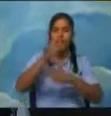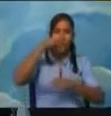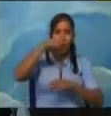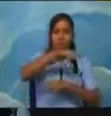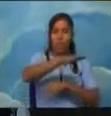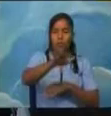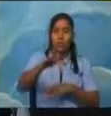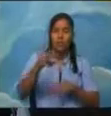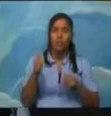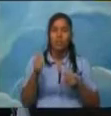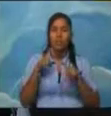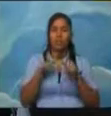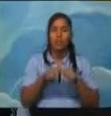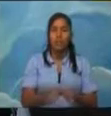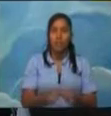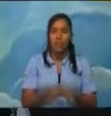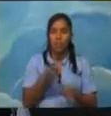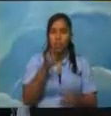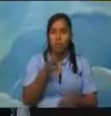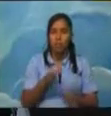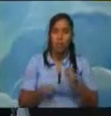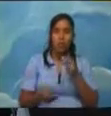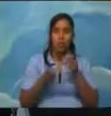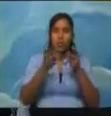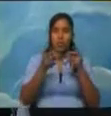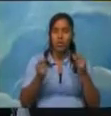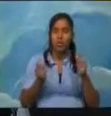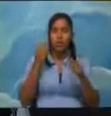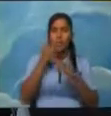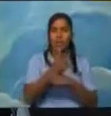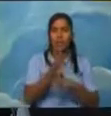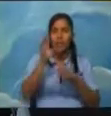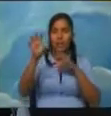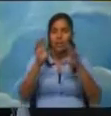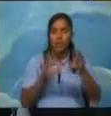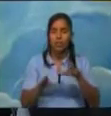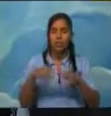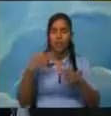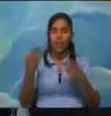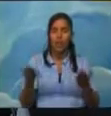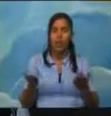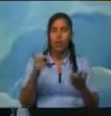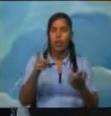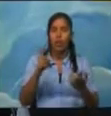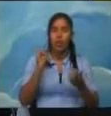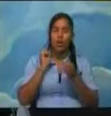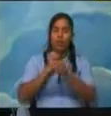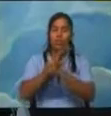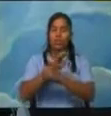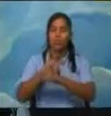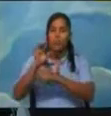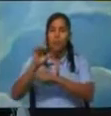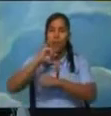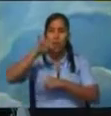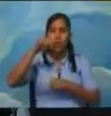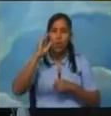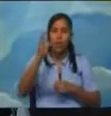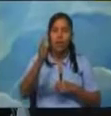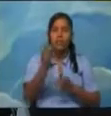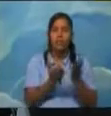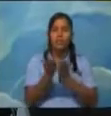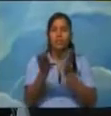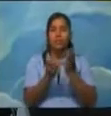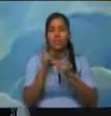y quedaréis pocos en número entre las naciones a los cuales os llevará Jehová. Y serviréis allí